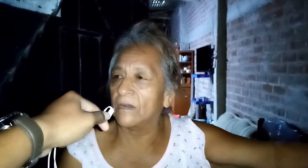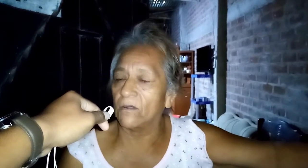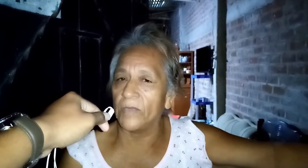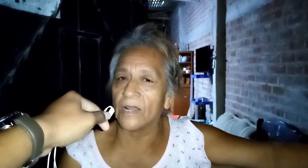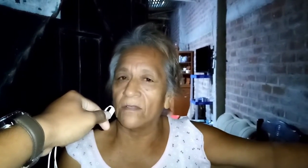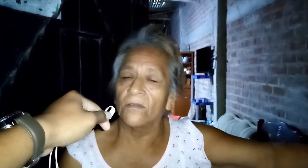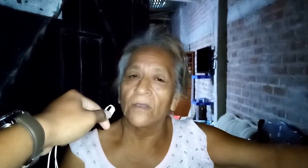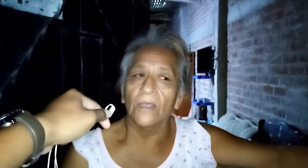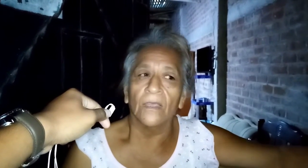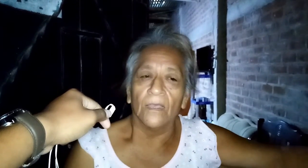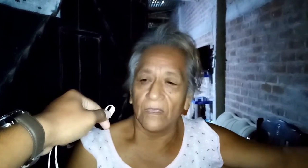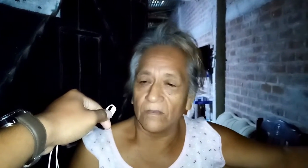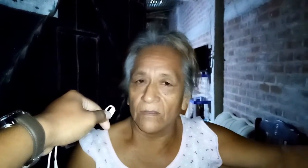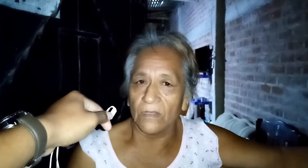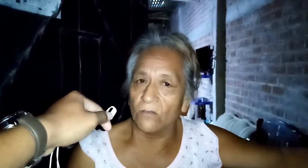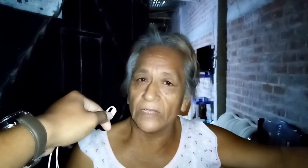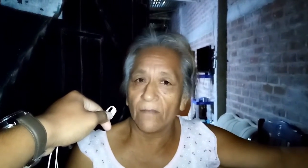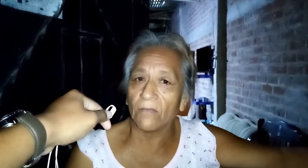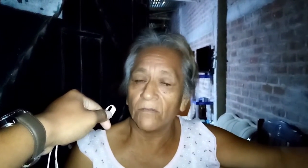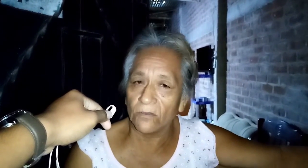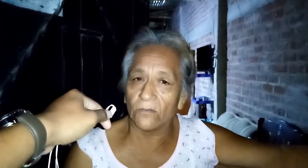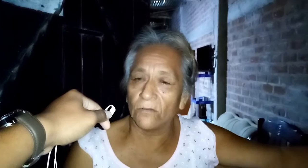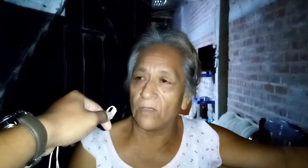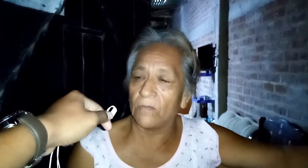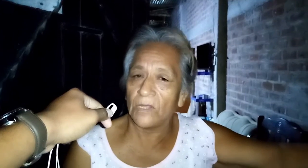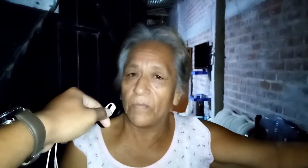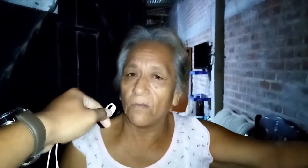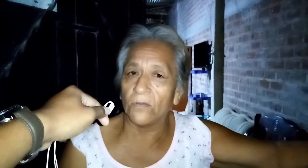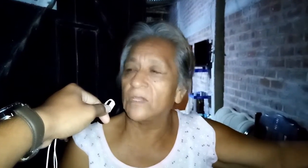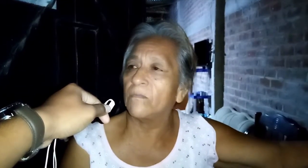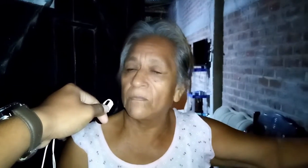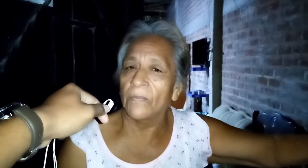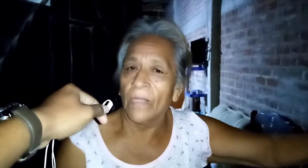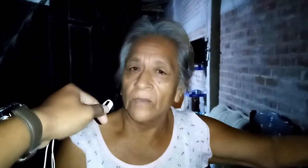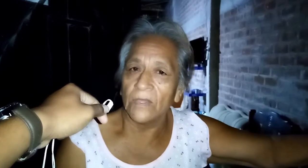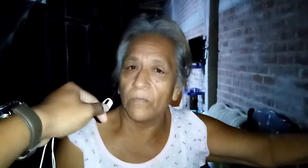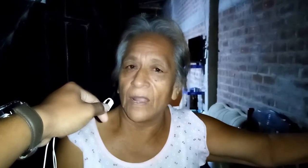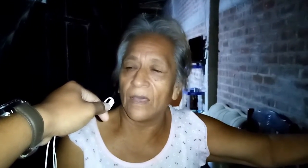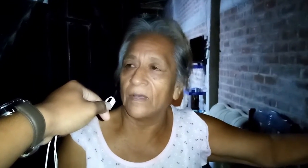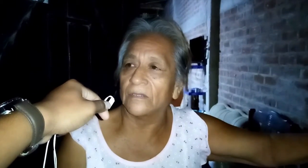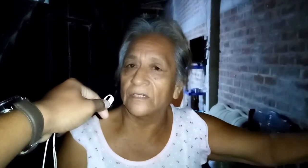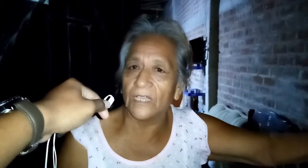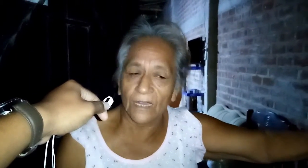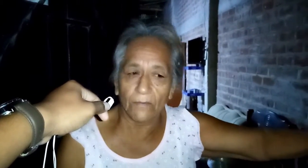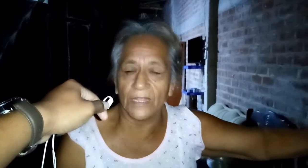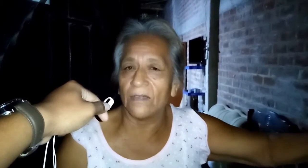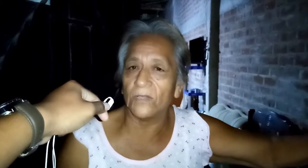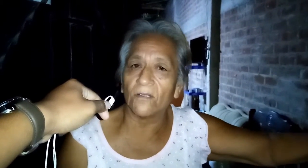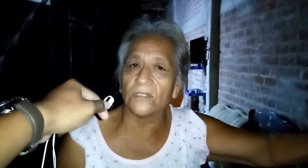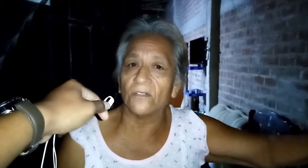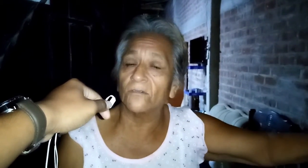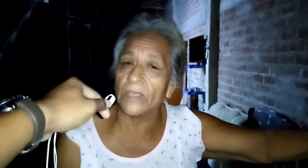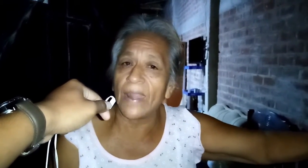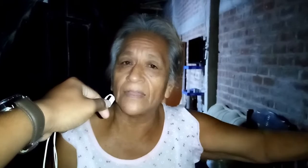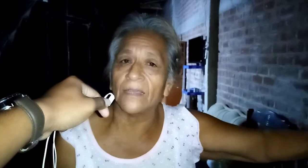el gobierno. Y no hay trabajo ni para uno, ni para siquiera vender alguna